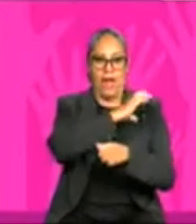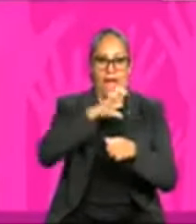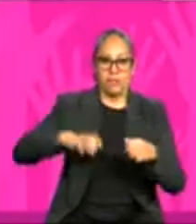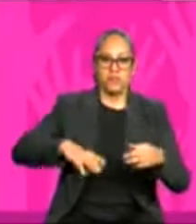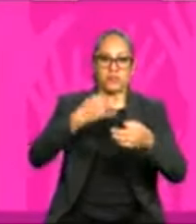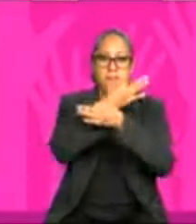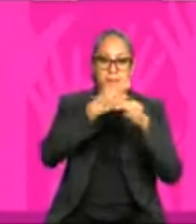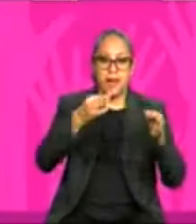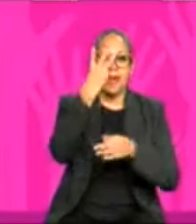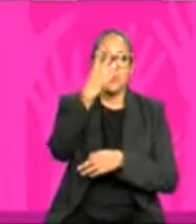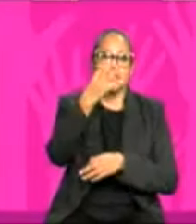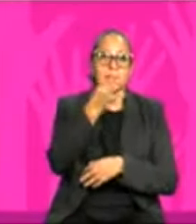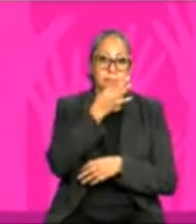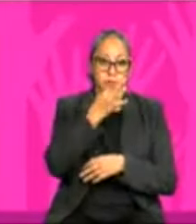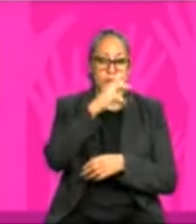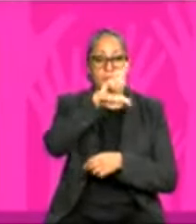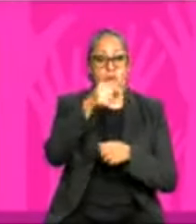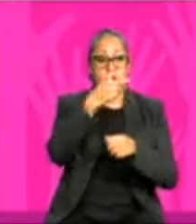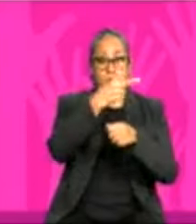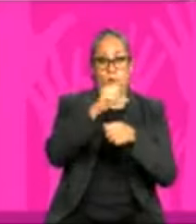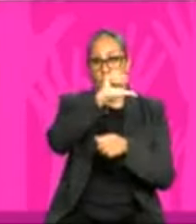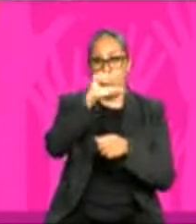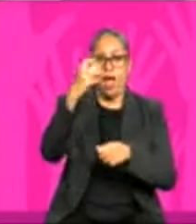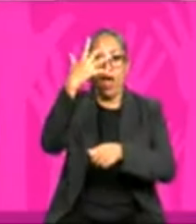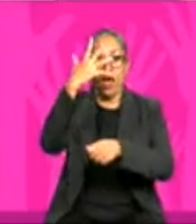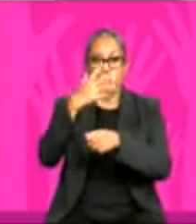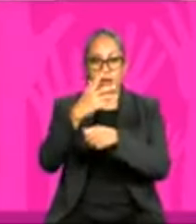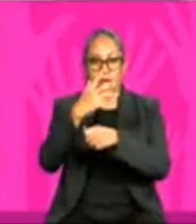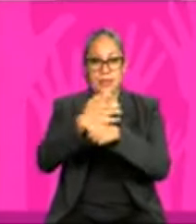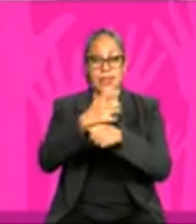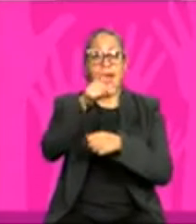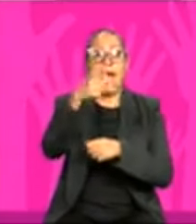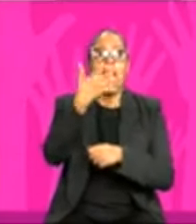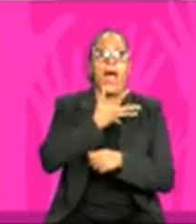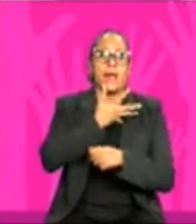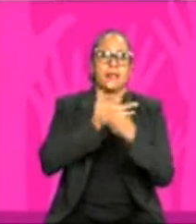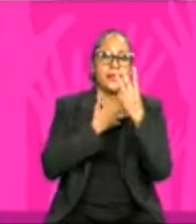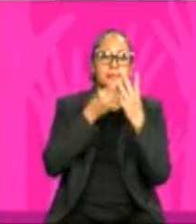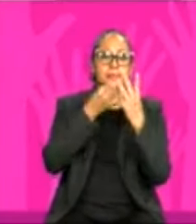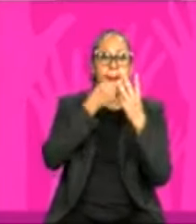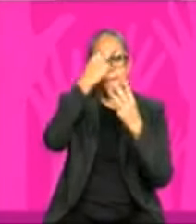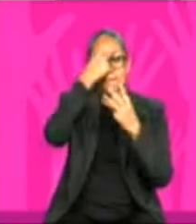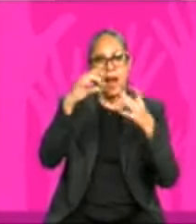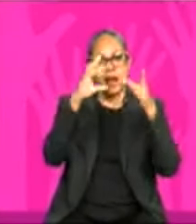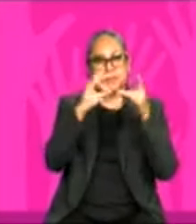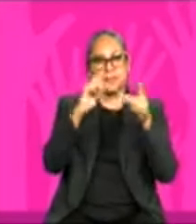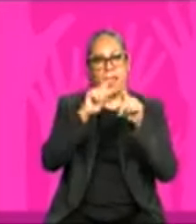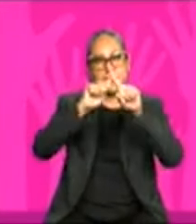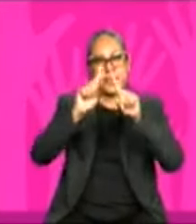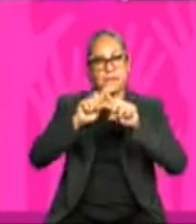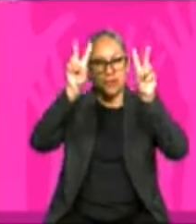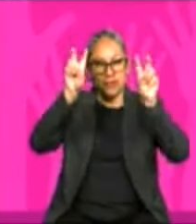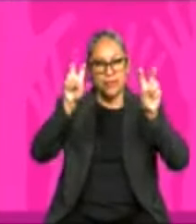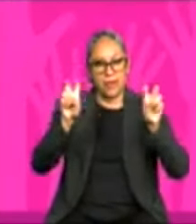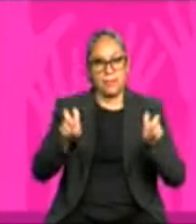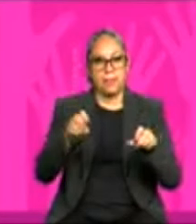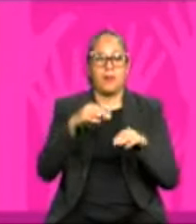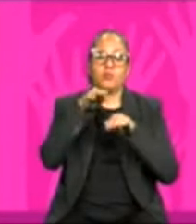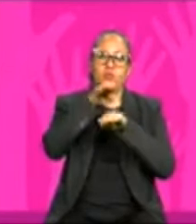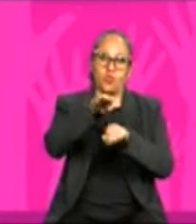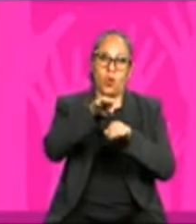la segunda a la quinta ronda, las candidatas contarán con 3 minutos en cada una para exponer los temas de